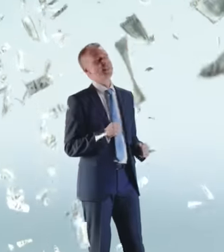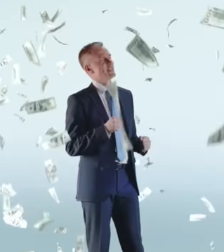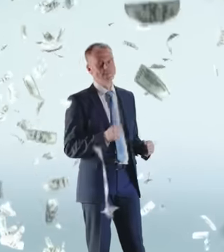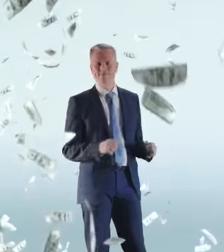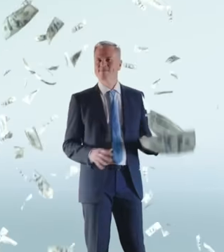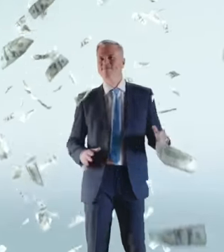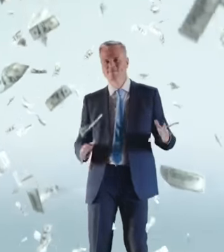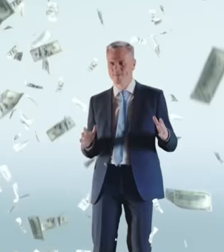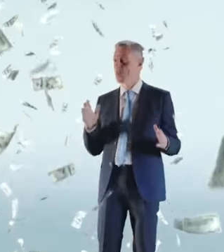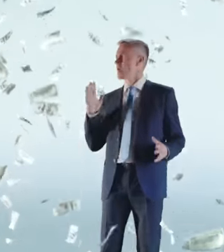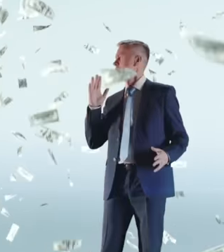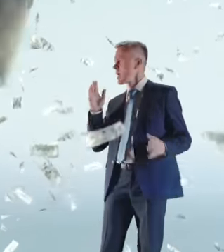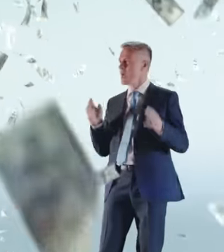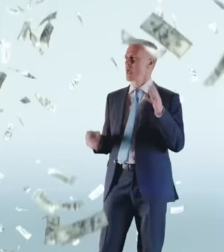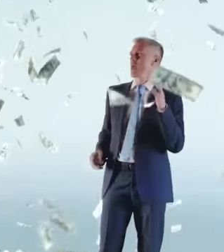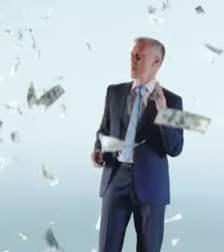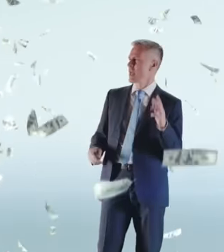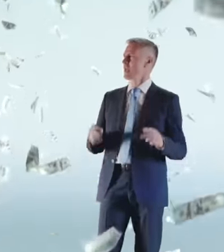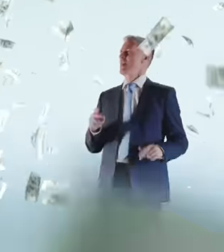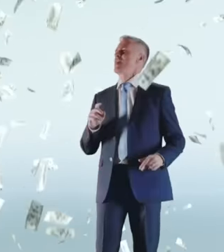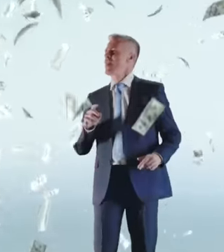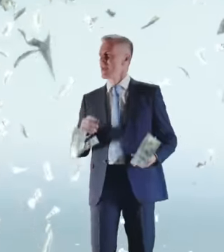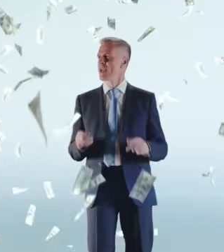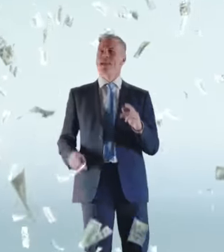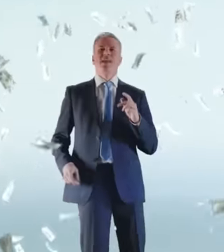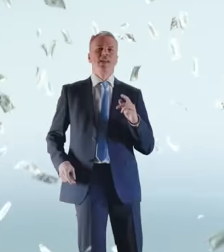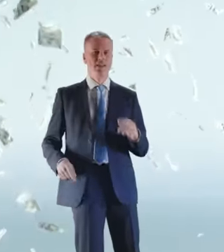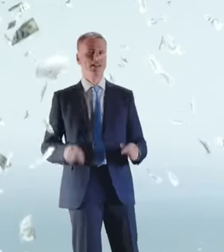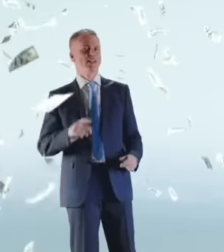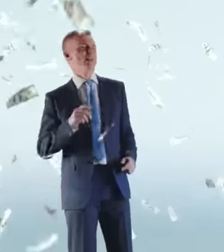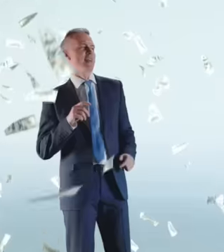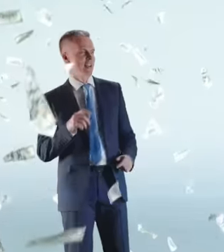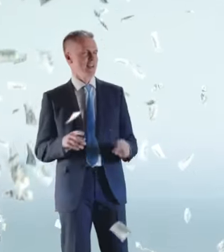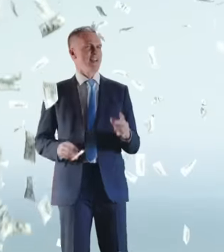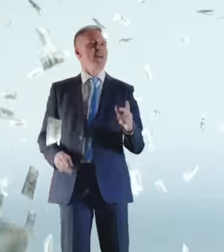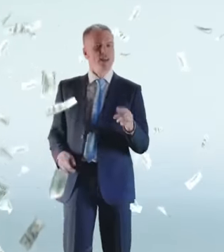35.321.881 y el año 23,